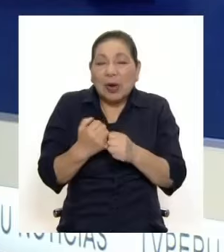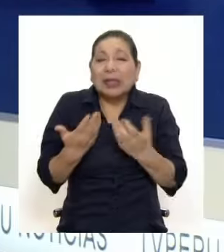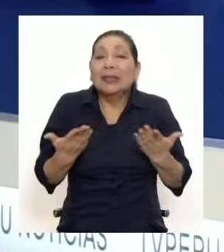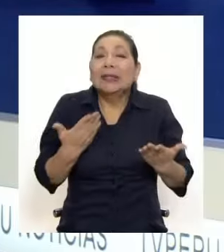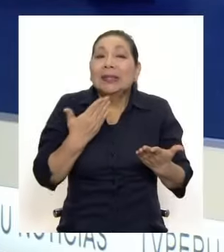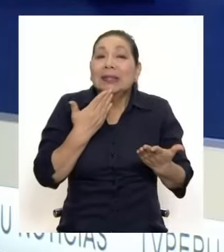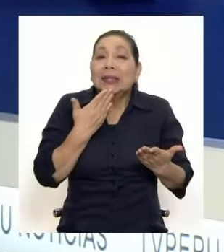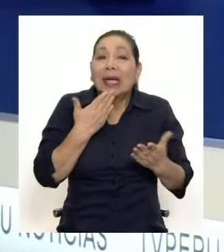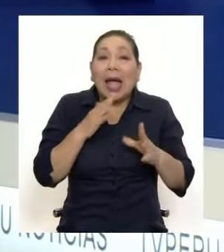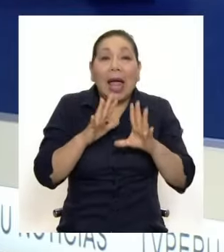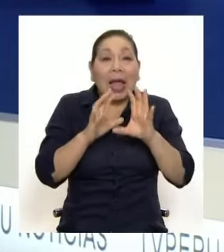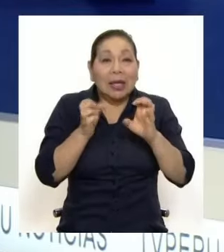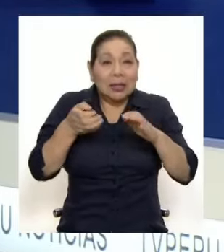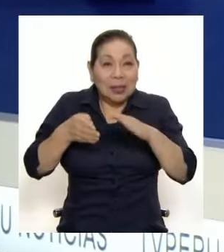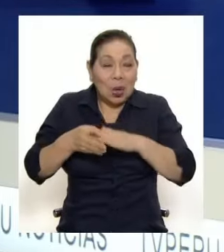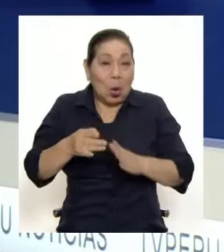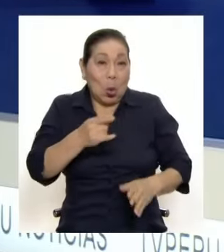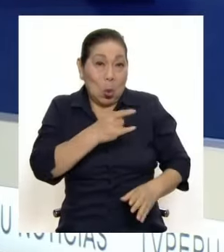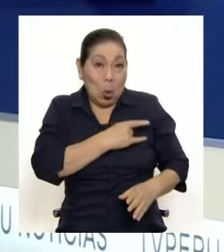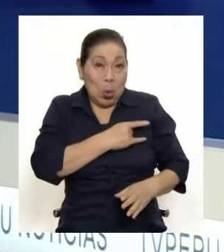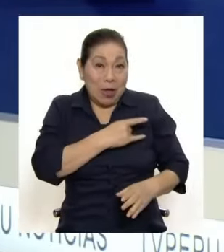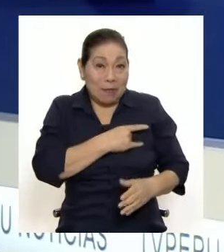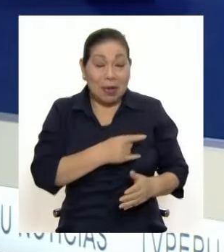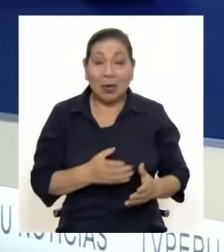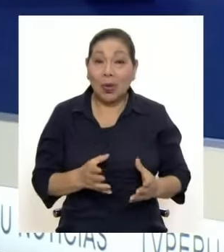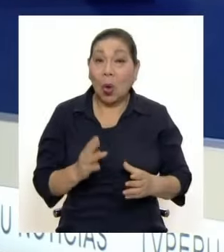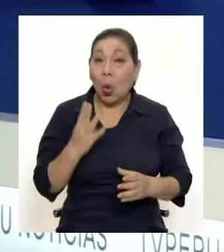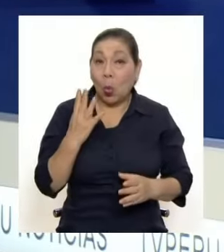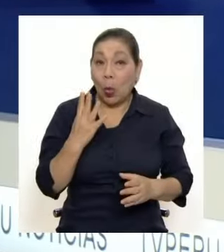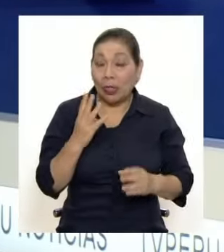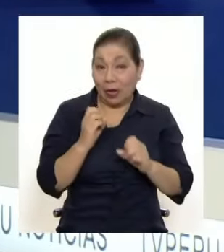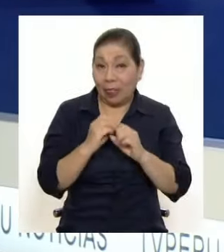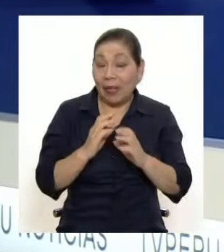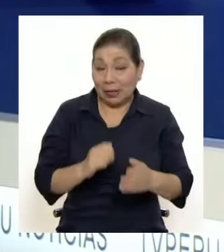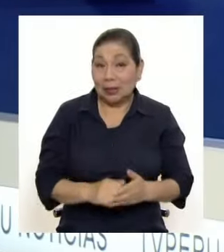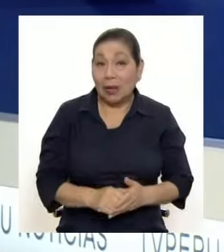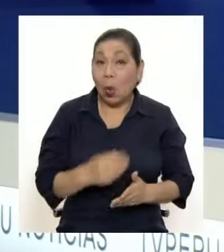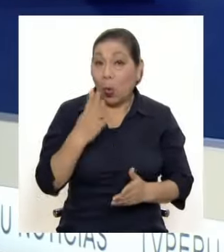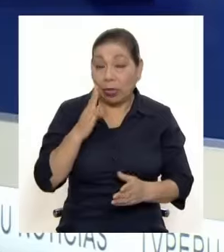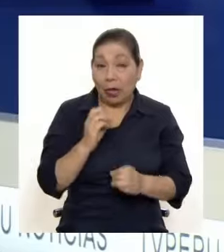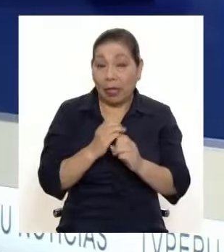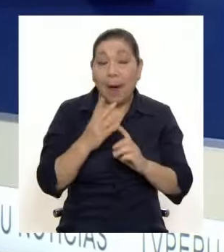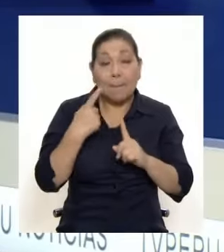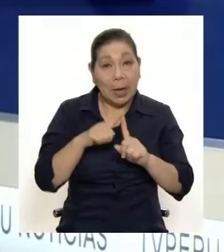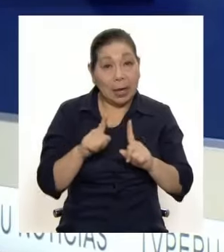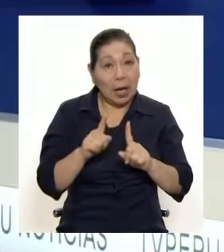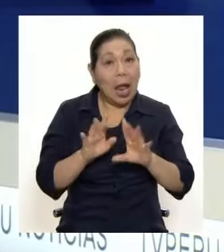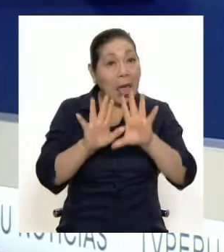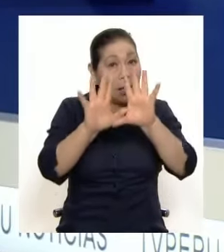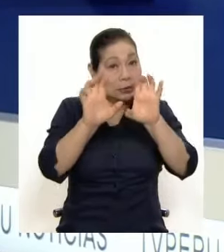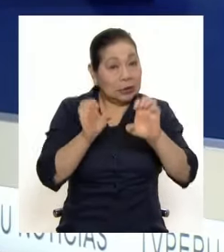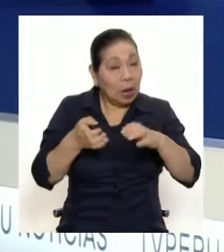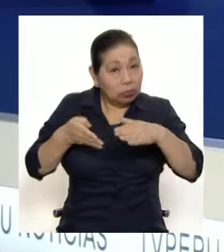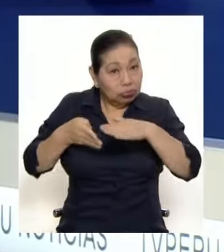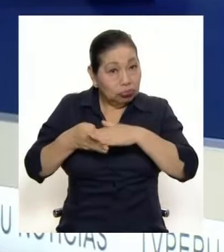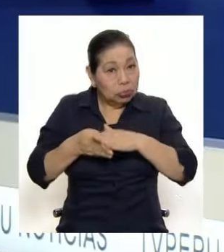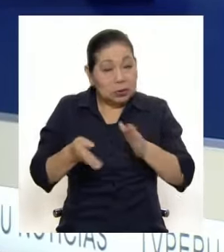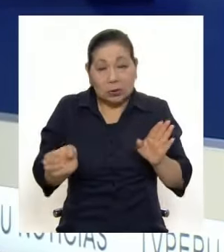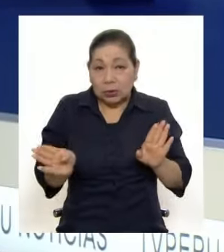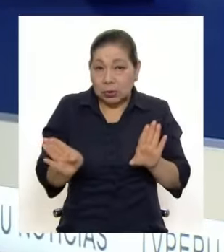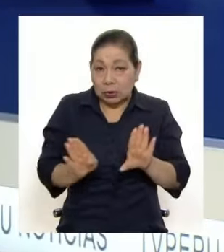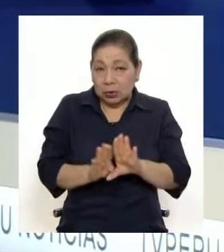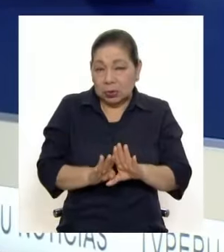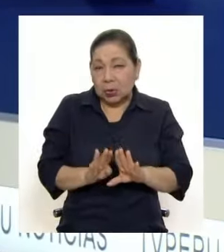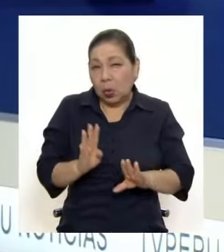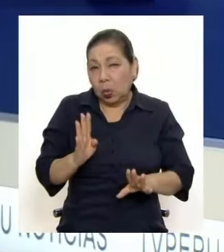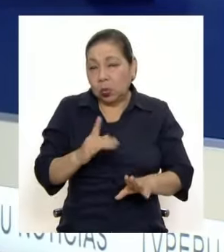es los exámenes de ingreso a las universidades toman 4 días 4 días dura el examen de ingreso se cierra el tráfico